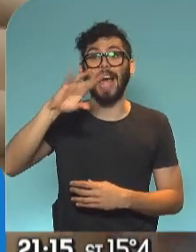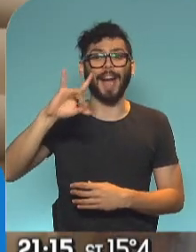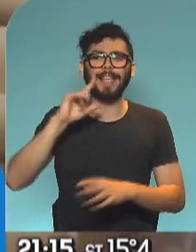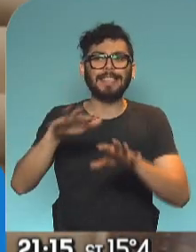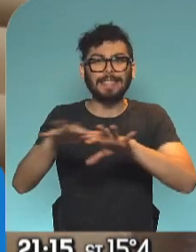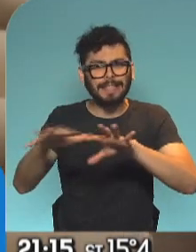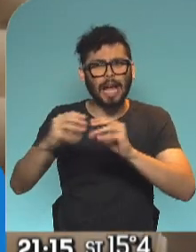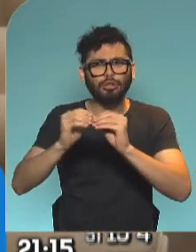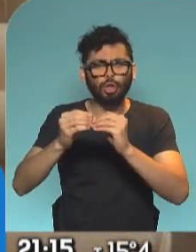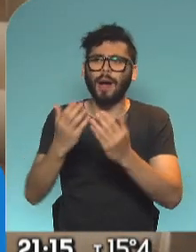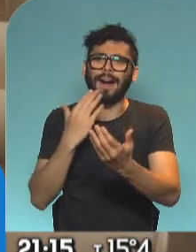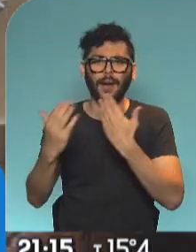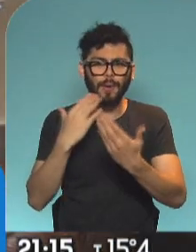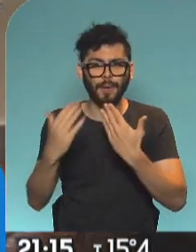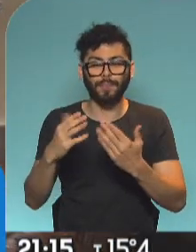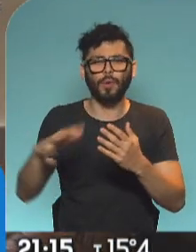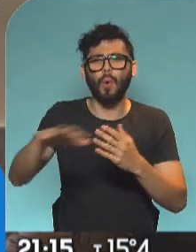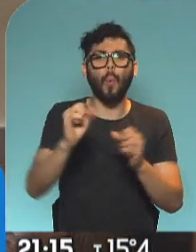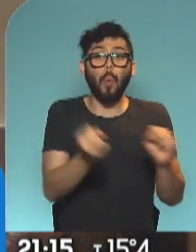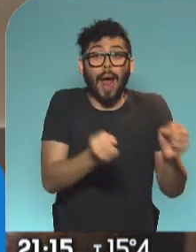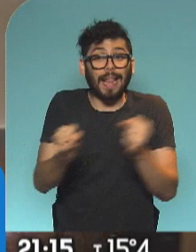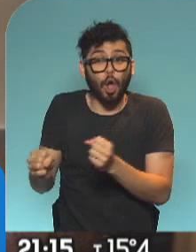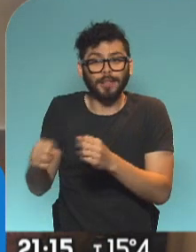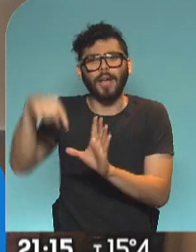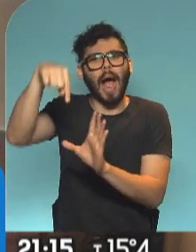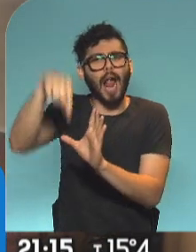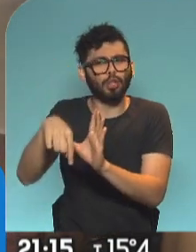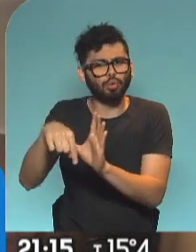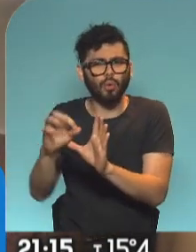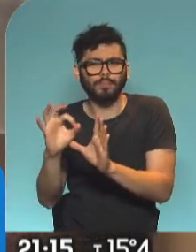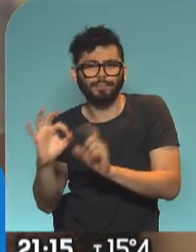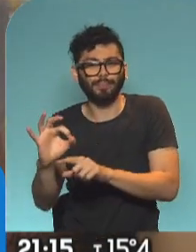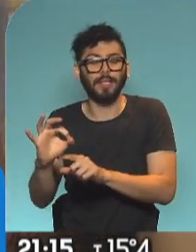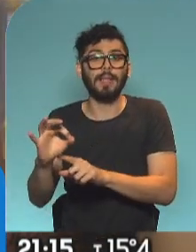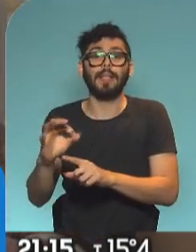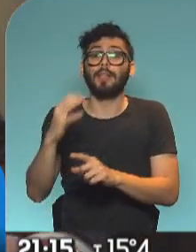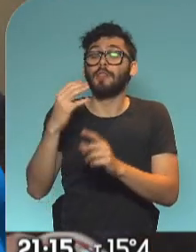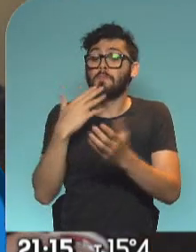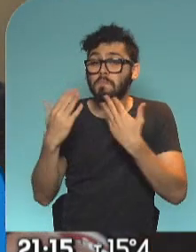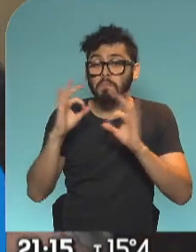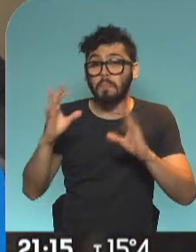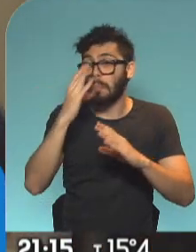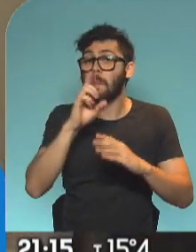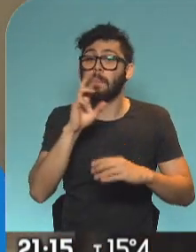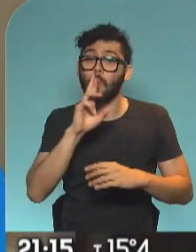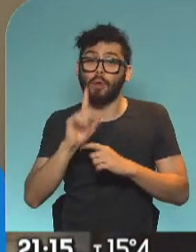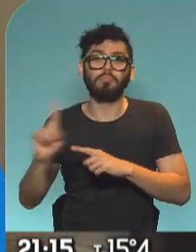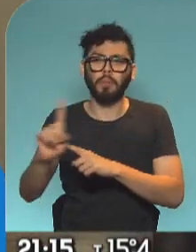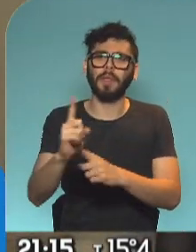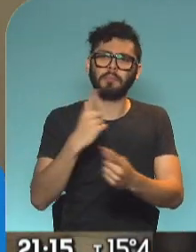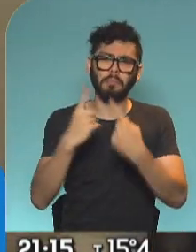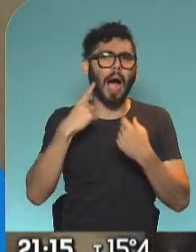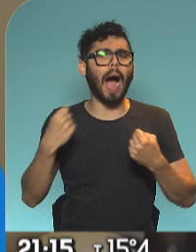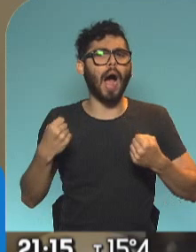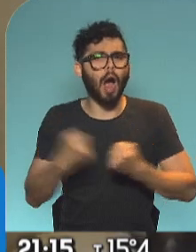Carlos de Bariloche. Luego del encuentro, en declaraciones a la prensa, la mandataria provincial señaló que habían coincidido con el jefe de Estado